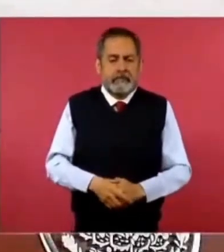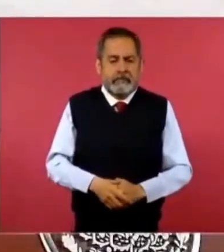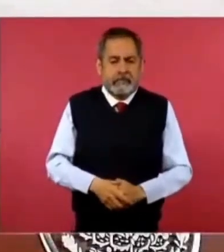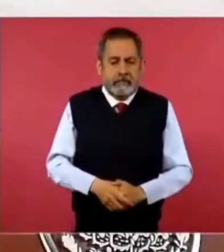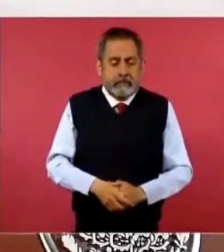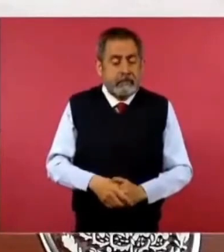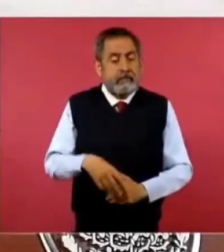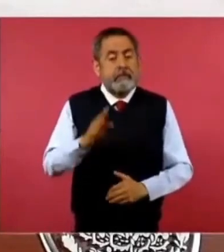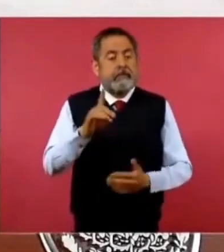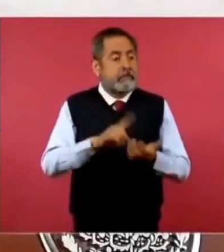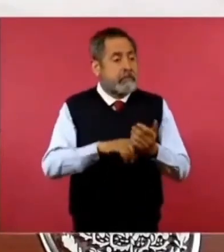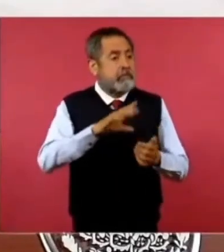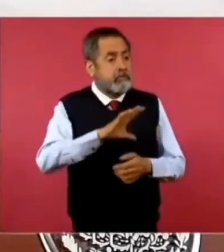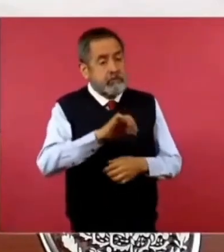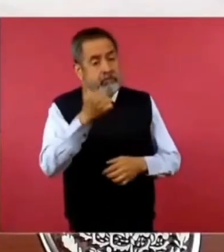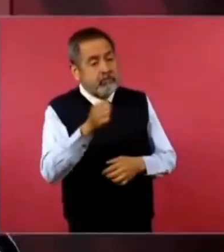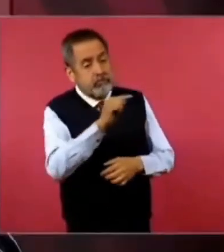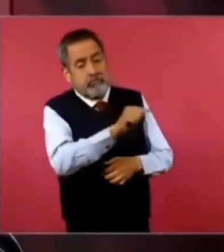Y hay quienes ganan